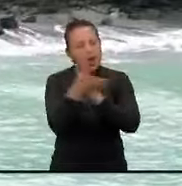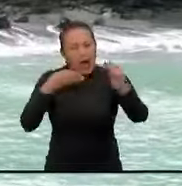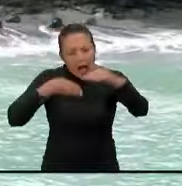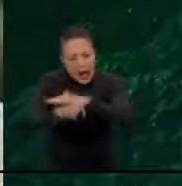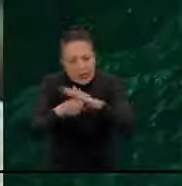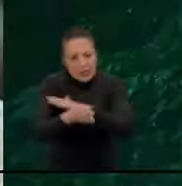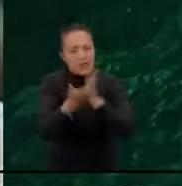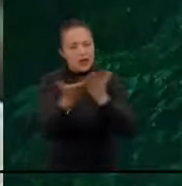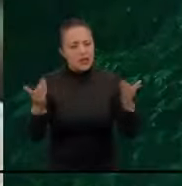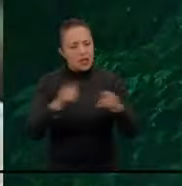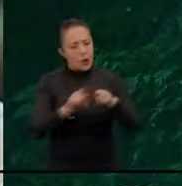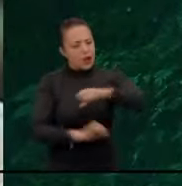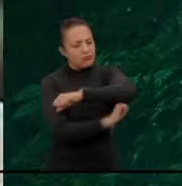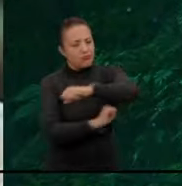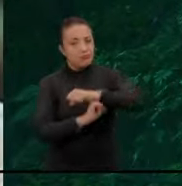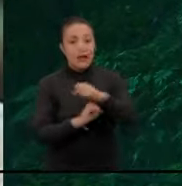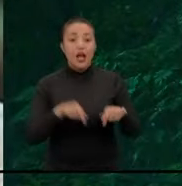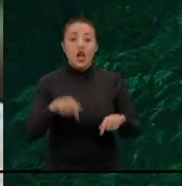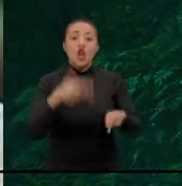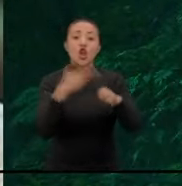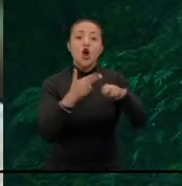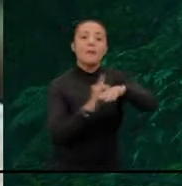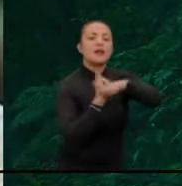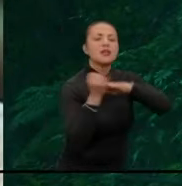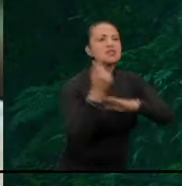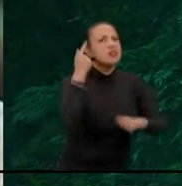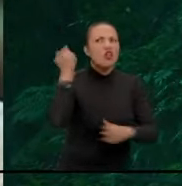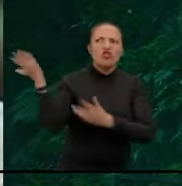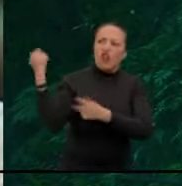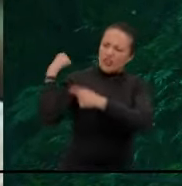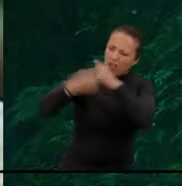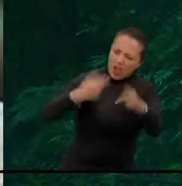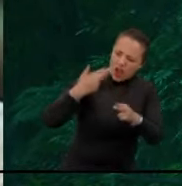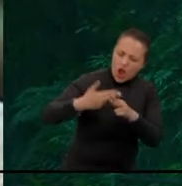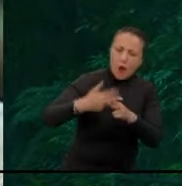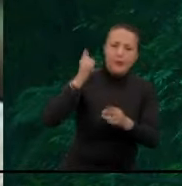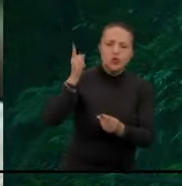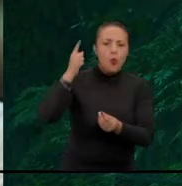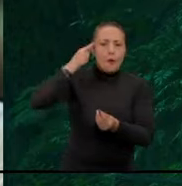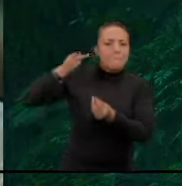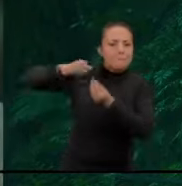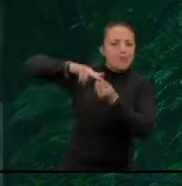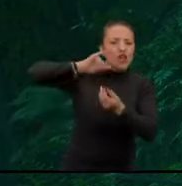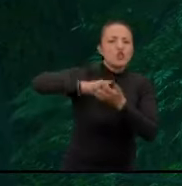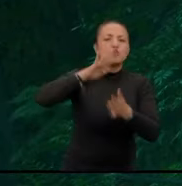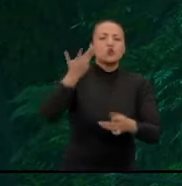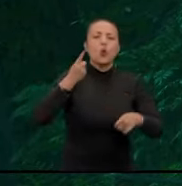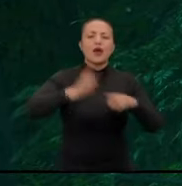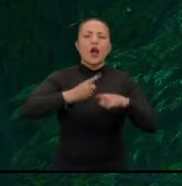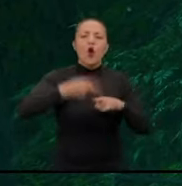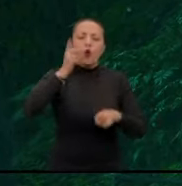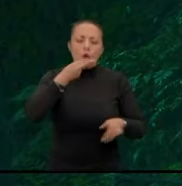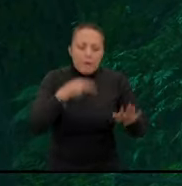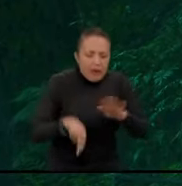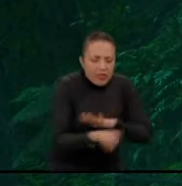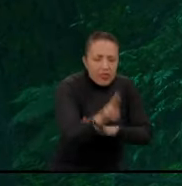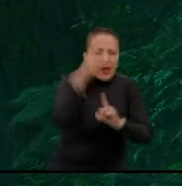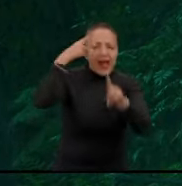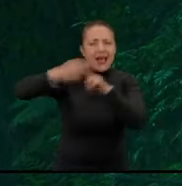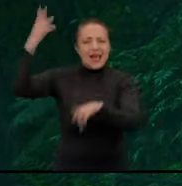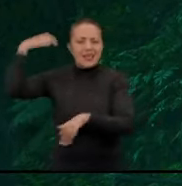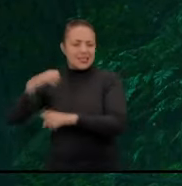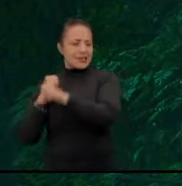sostenible. El nombre de la isla viene de la mitología griega, por la gran cantidad de serpientes que encontraron los conquistadores hace